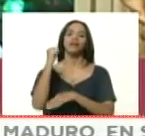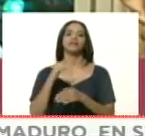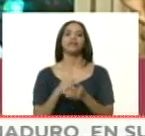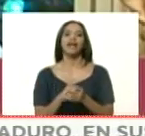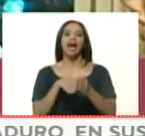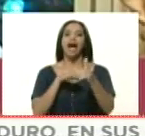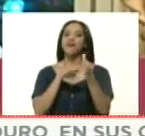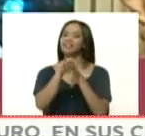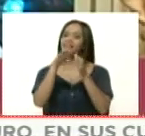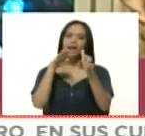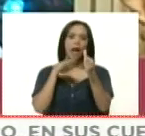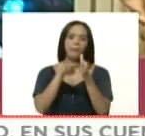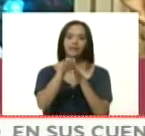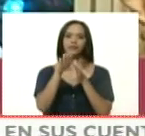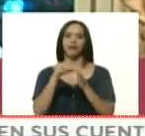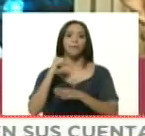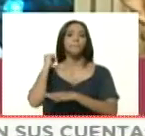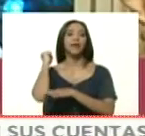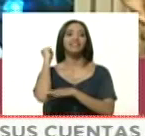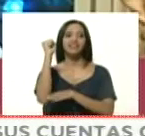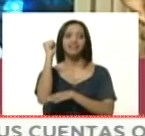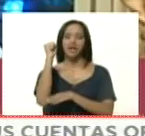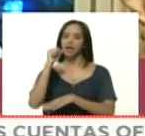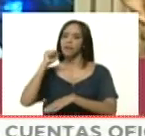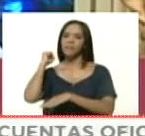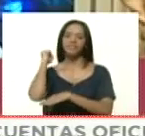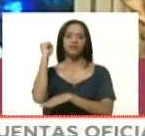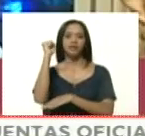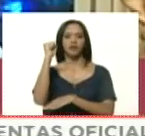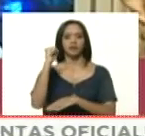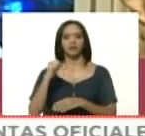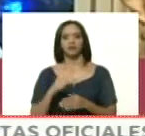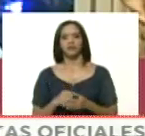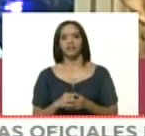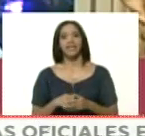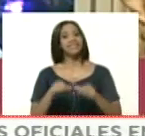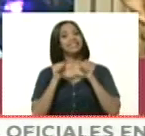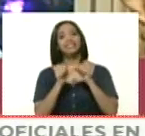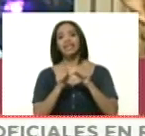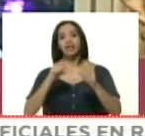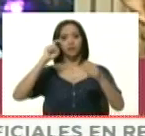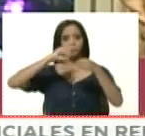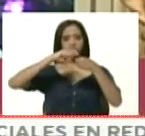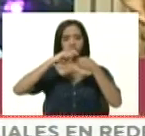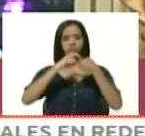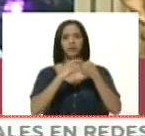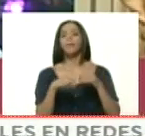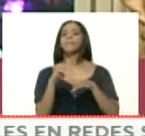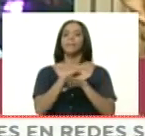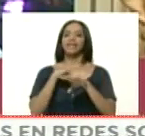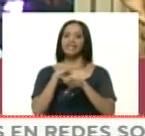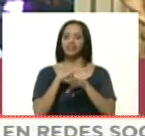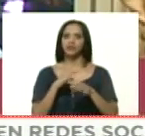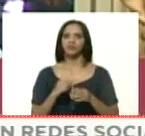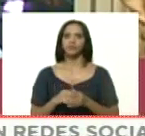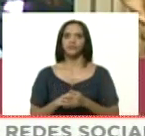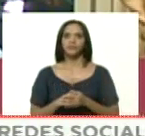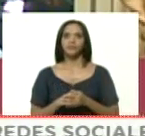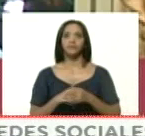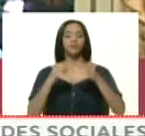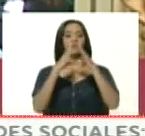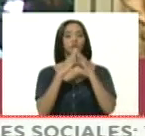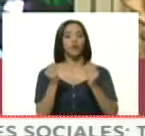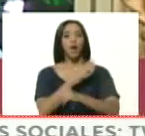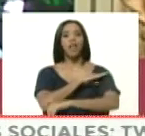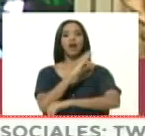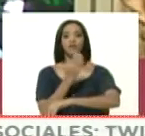Avanzar, avanzar, vencer, vencer. Seguir articulando, ministro de Artillería, toda la